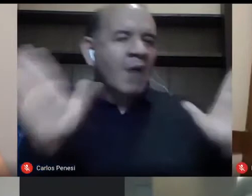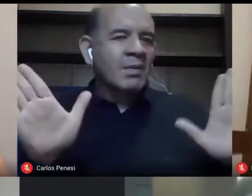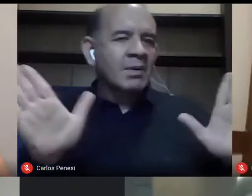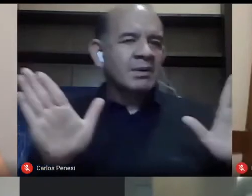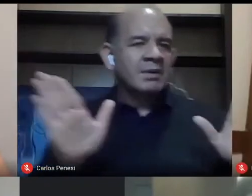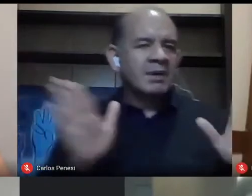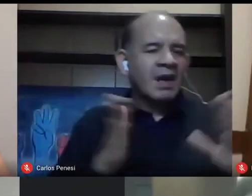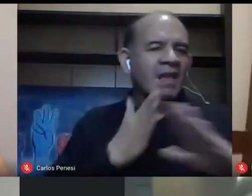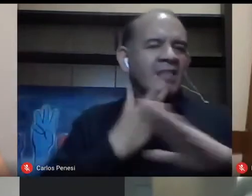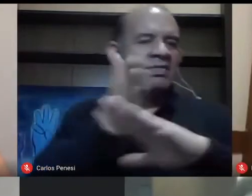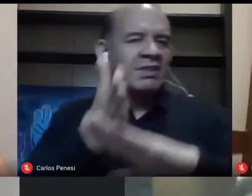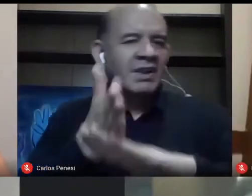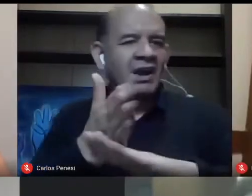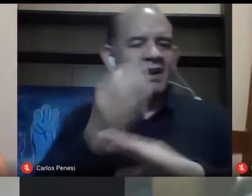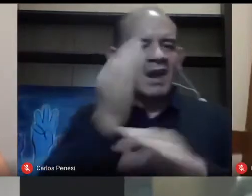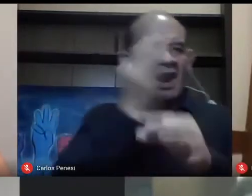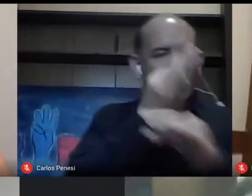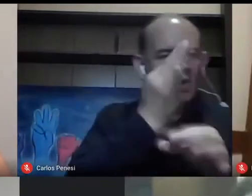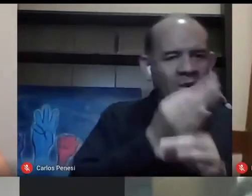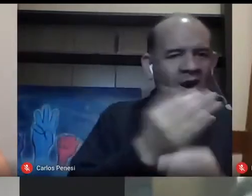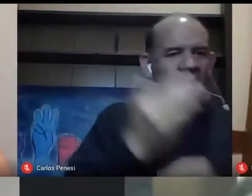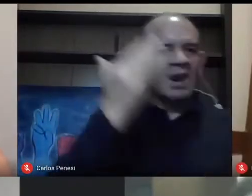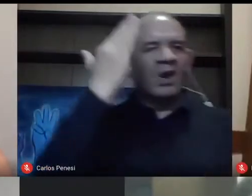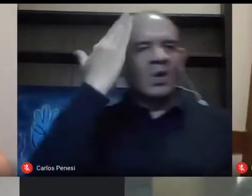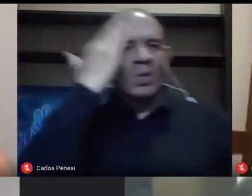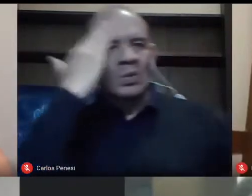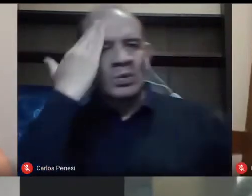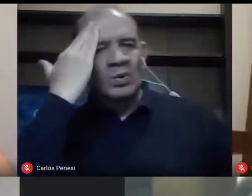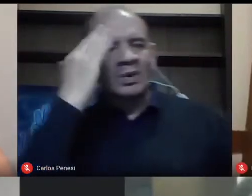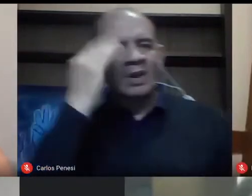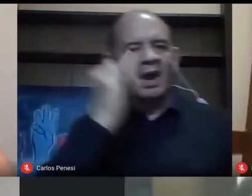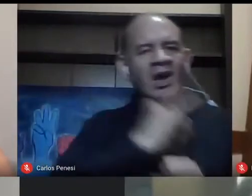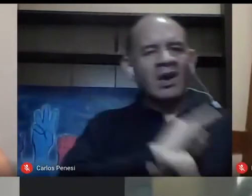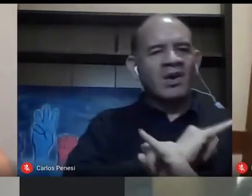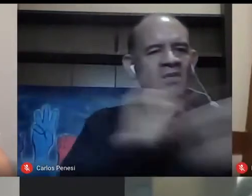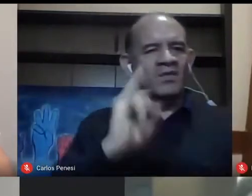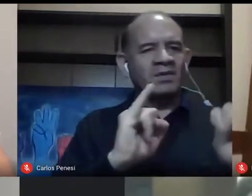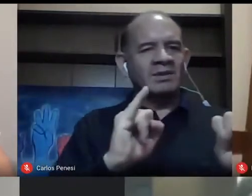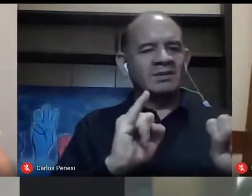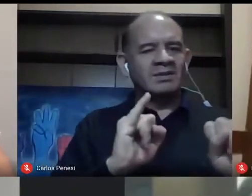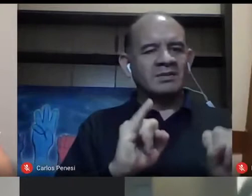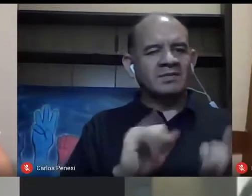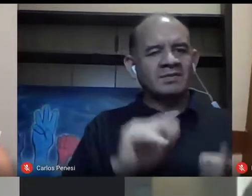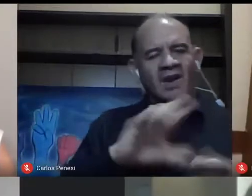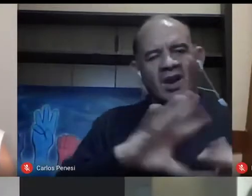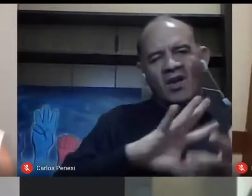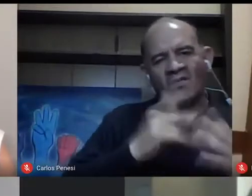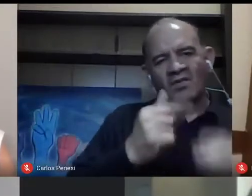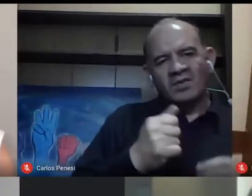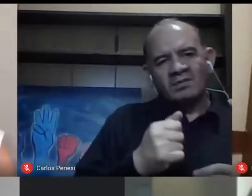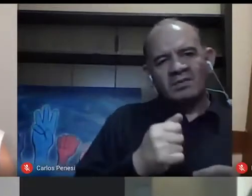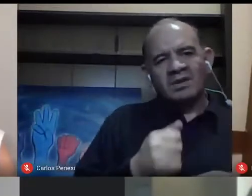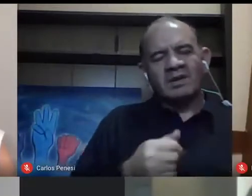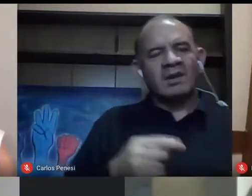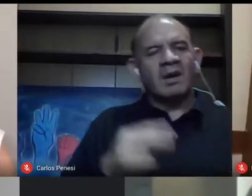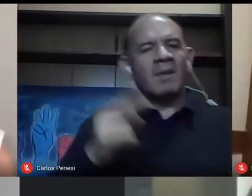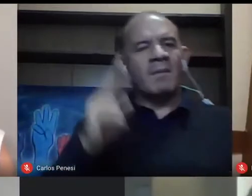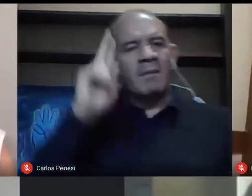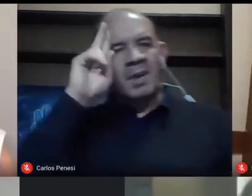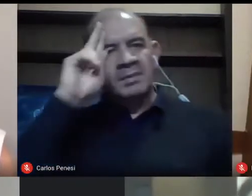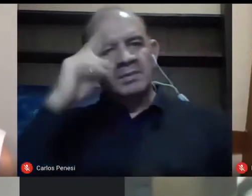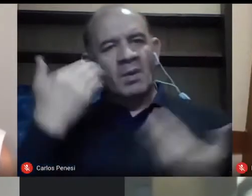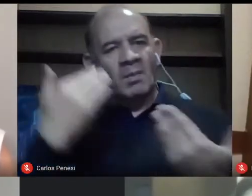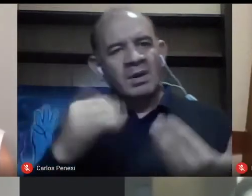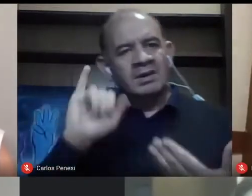cultura, a la educación, a la información. Y en este sentido, las entidades autorizadas, cuanto más